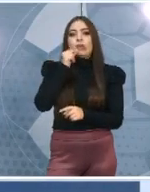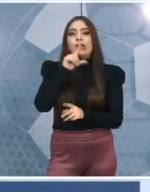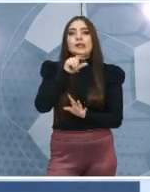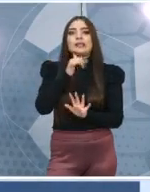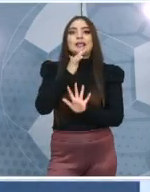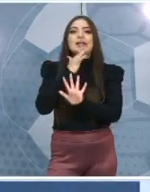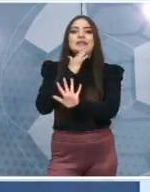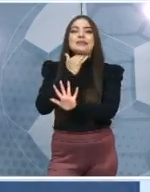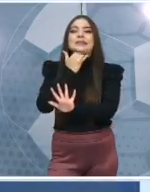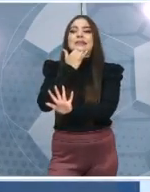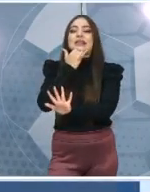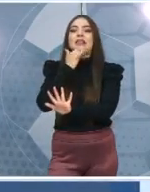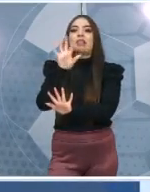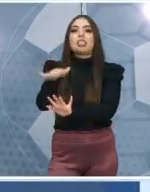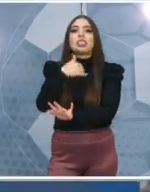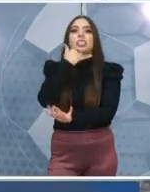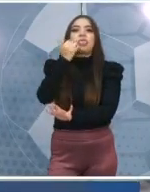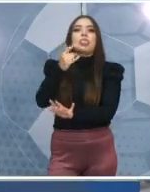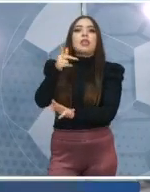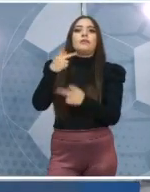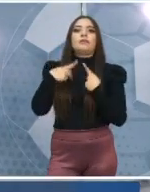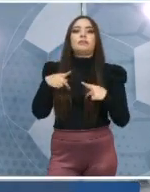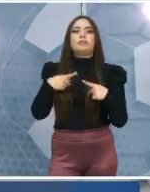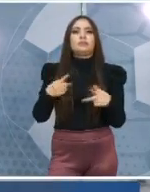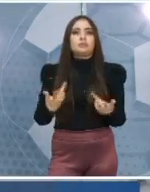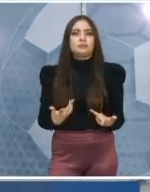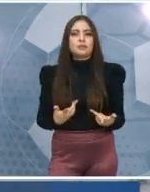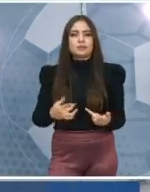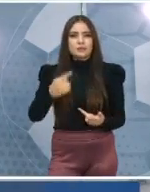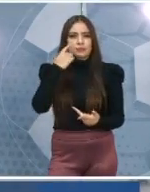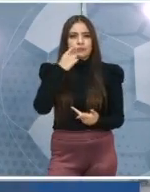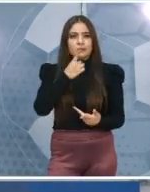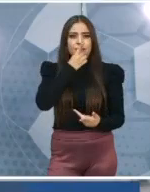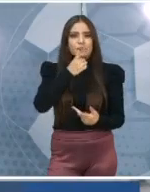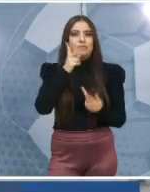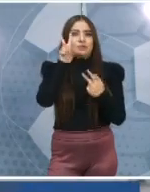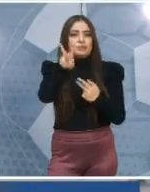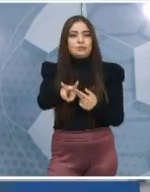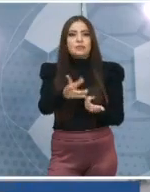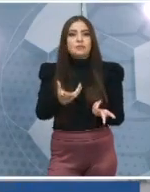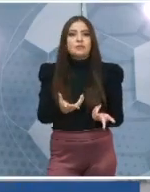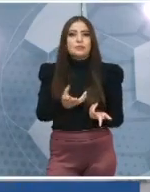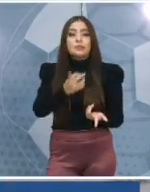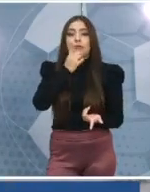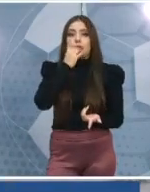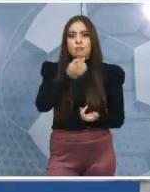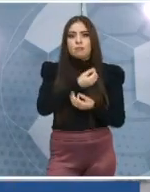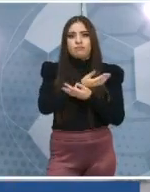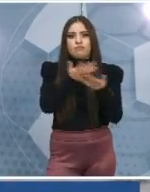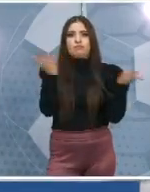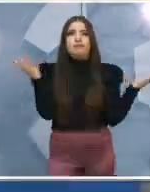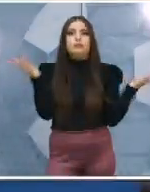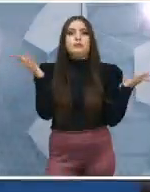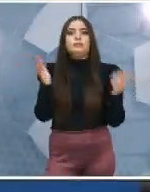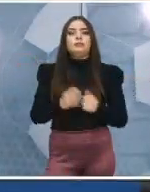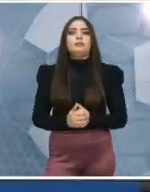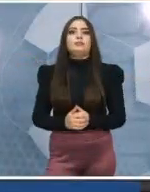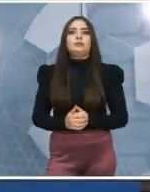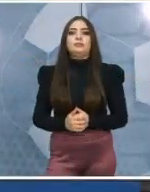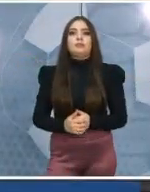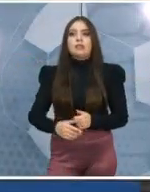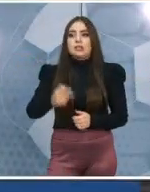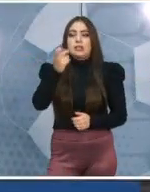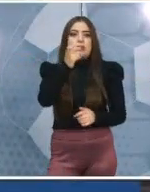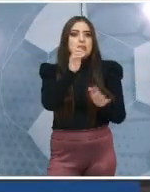equivocado de persona. Hay que puntualizarlo y hay que decirlo fuerte, ¿sí? No